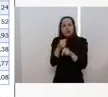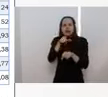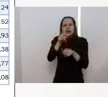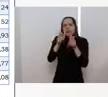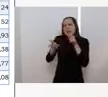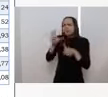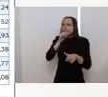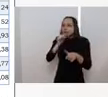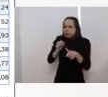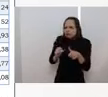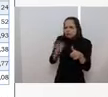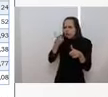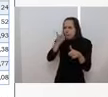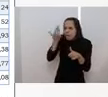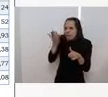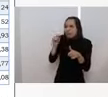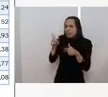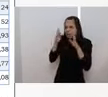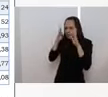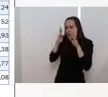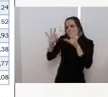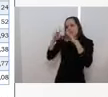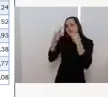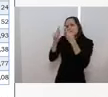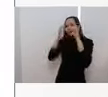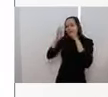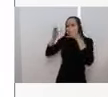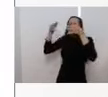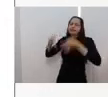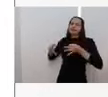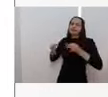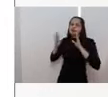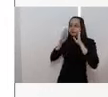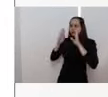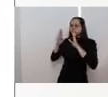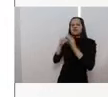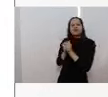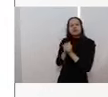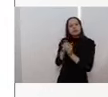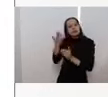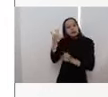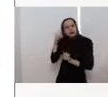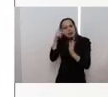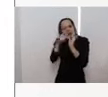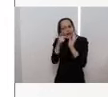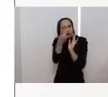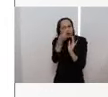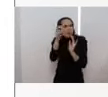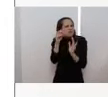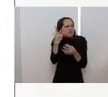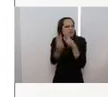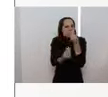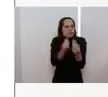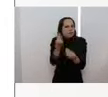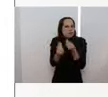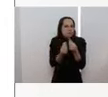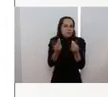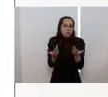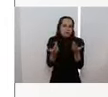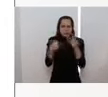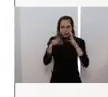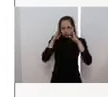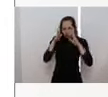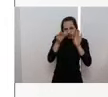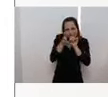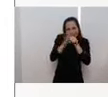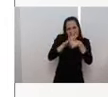para sus familias para brindarle la atención que ellos se merecen que tuvimos que hacer en el 2020 pues la estrategia de atención en el marco de la pandemia